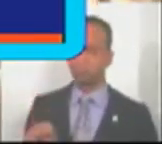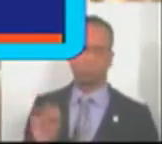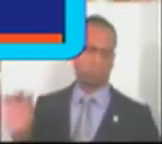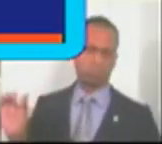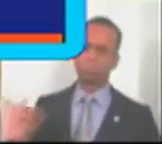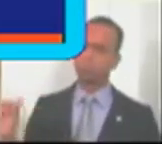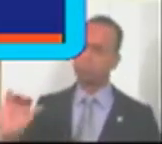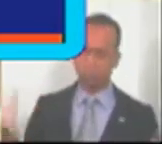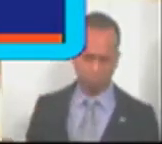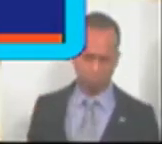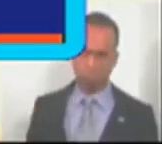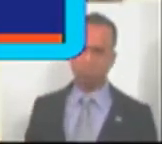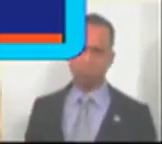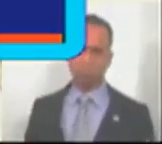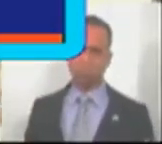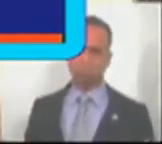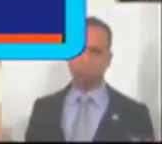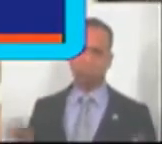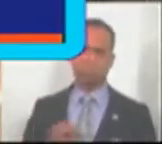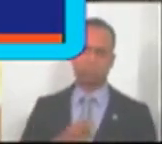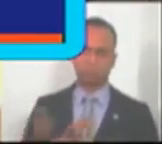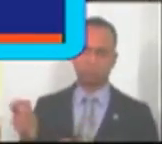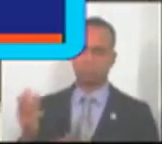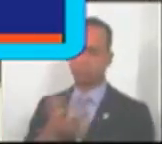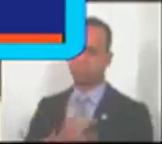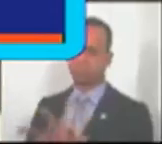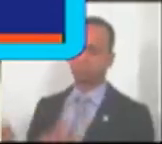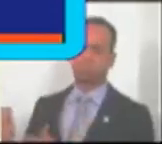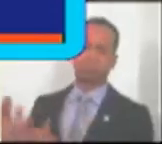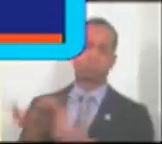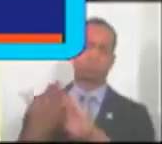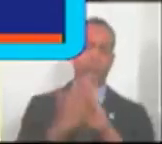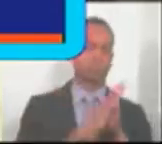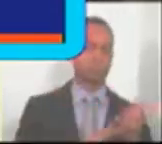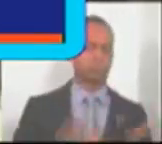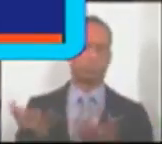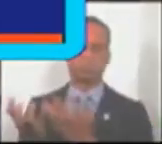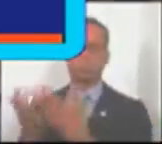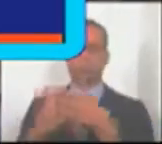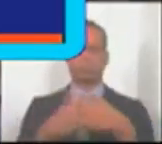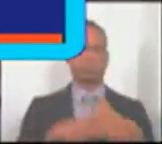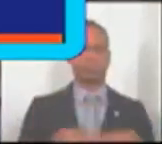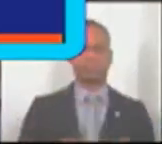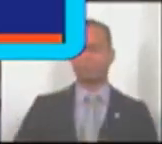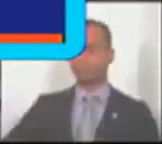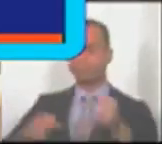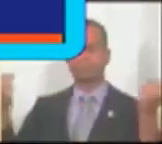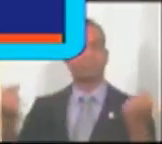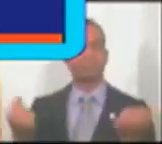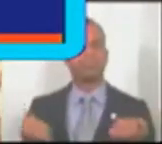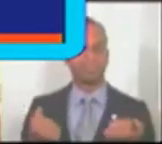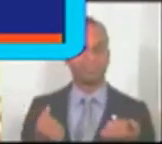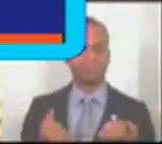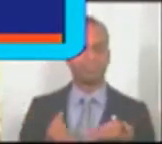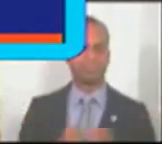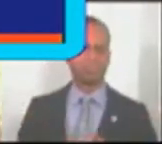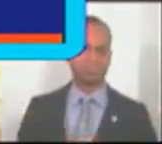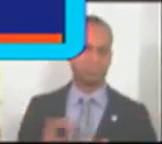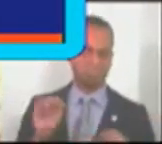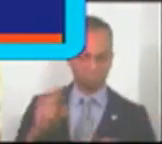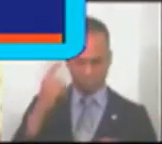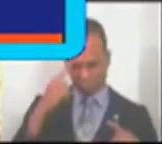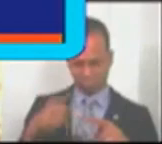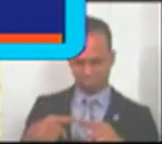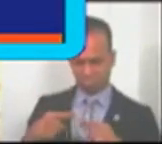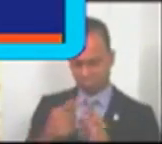también y rompe la convivencia y las reglas de la convivencia. Porque uno puede estar en desacuerdo con